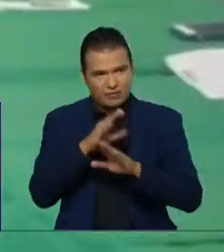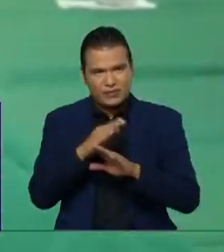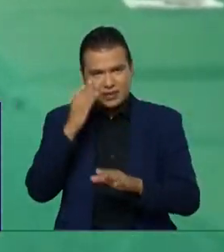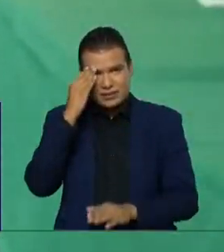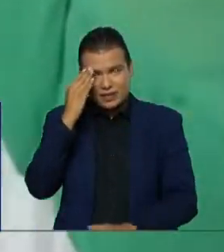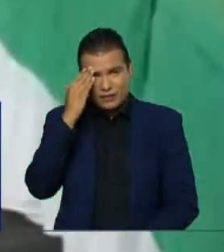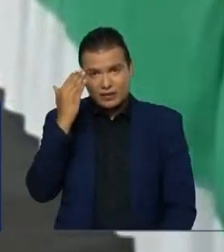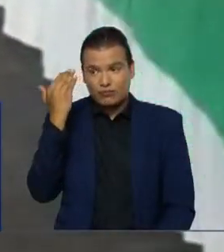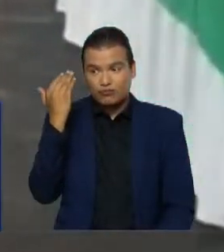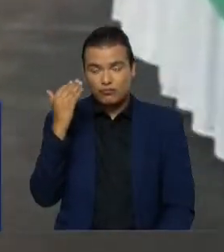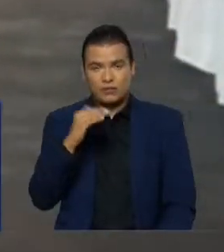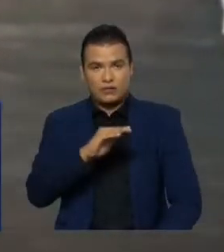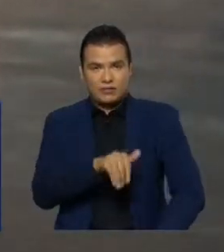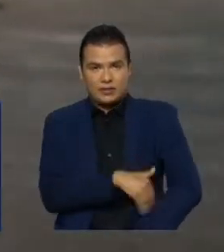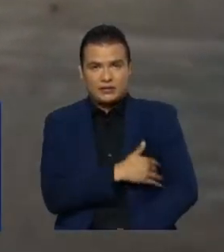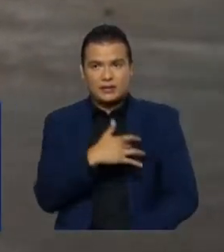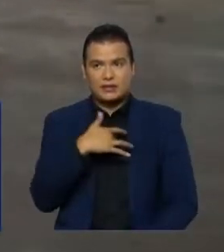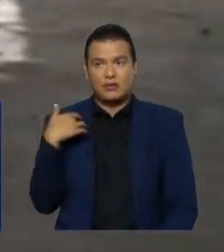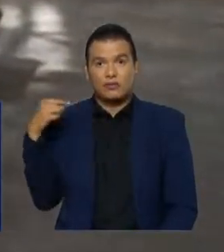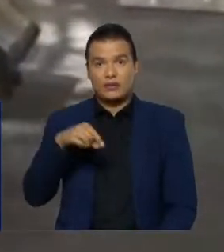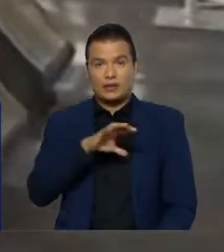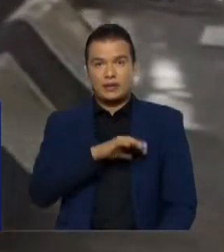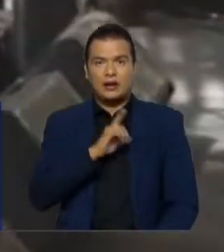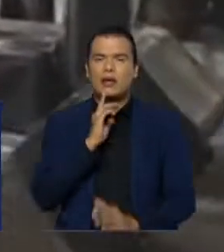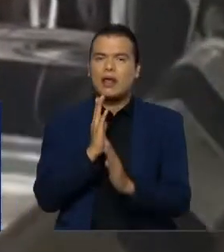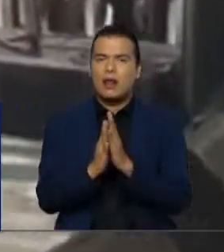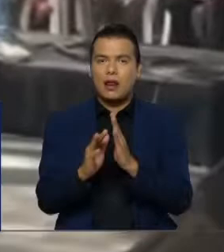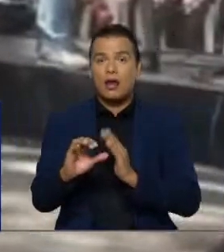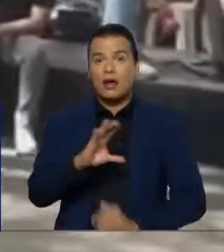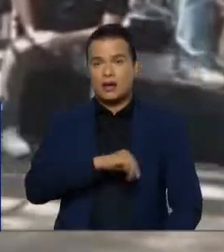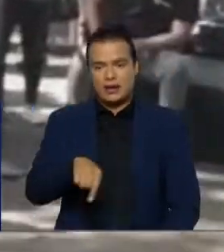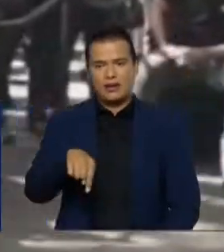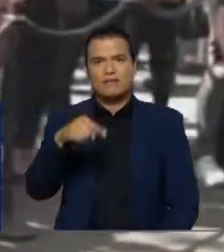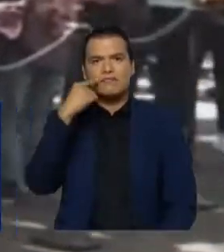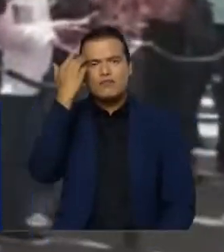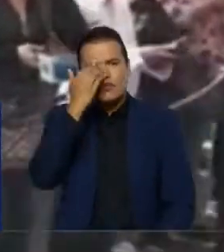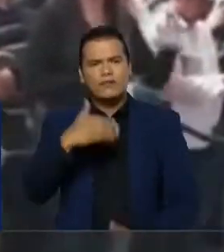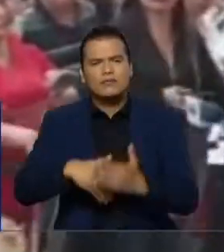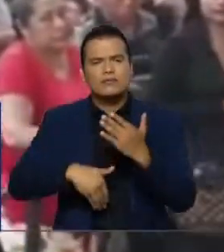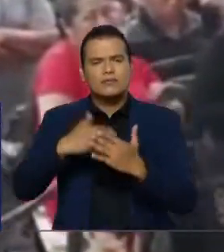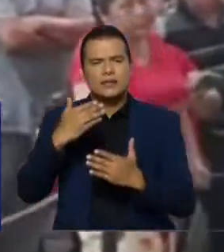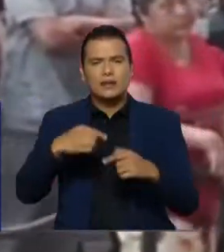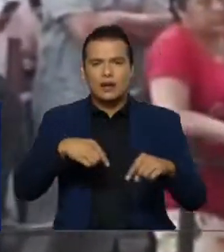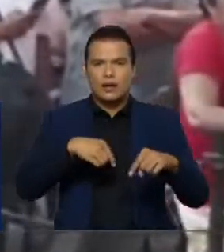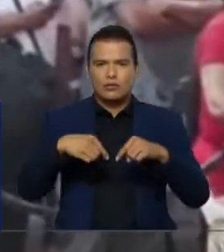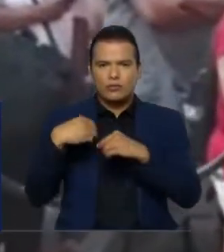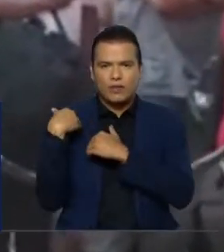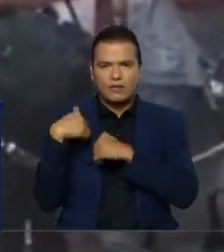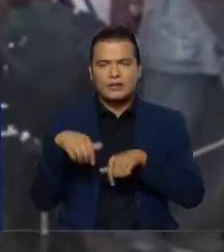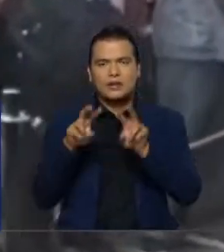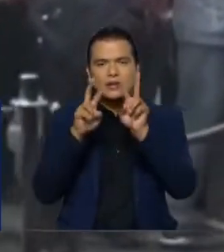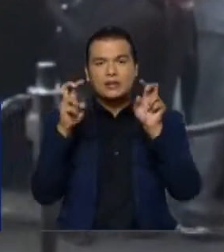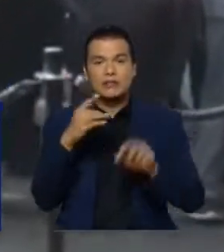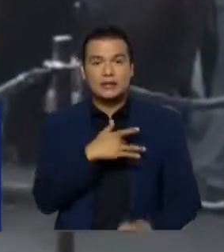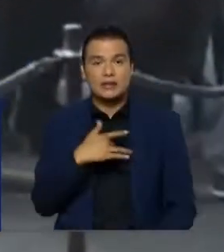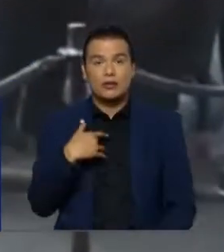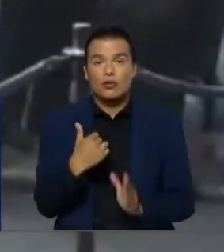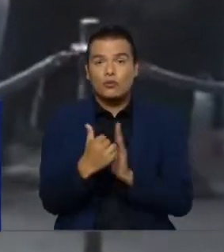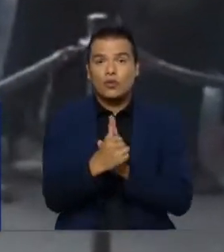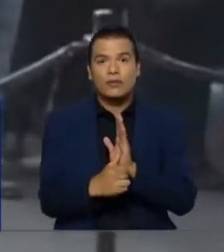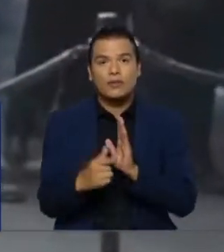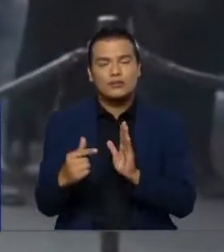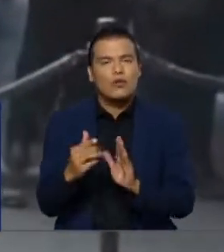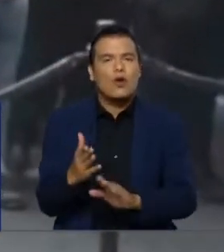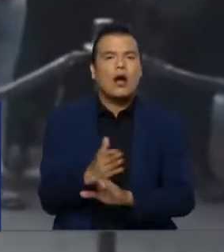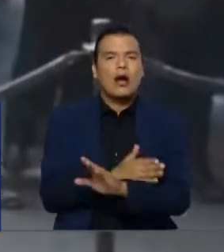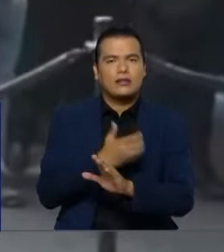ministra Carolina Corcho a la capital del Valle. De acuerdo con las autoridades involucradas, en este programa serán